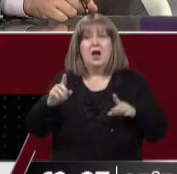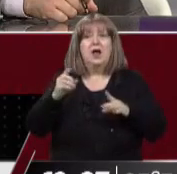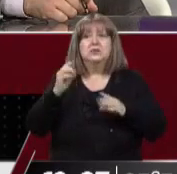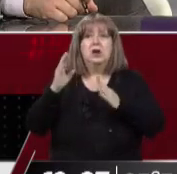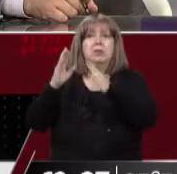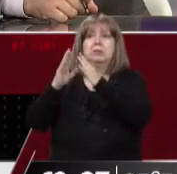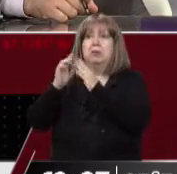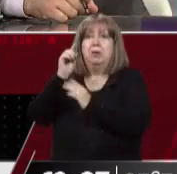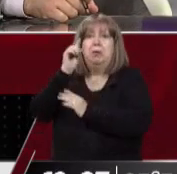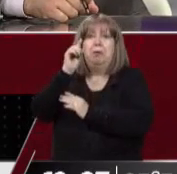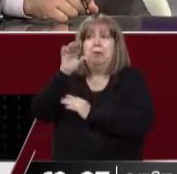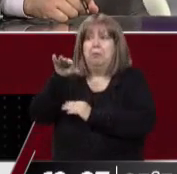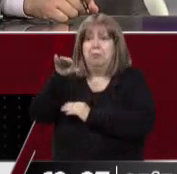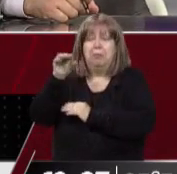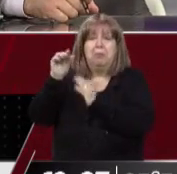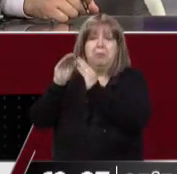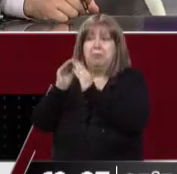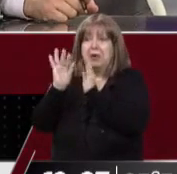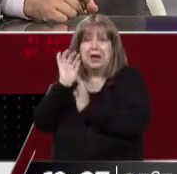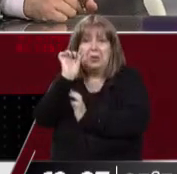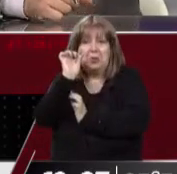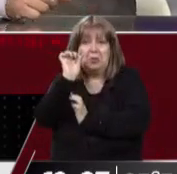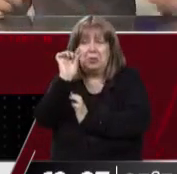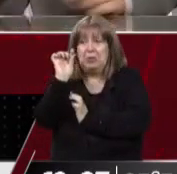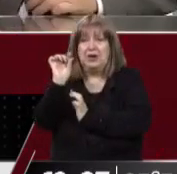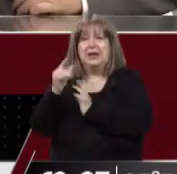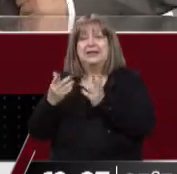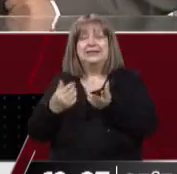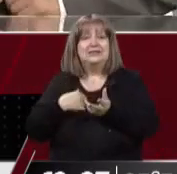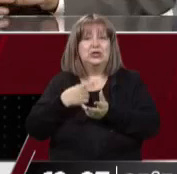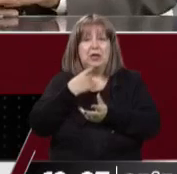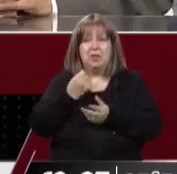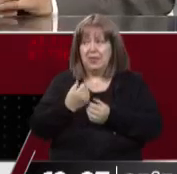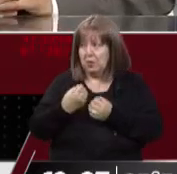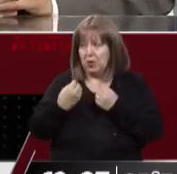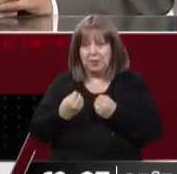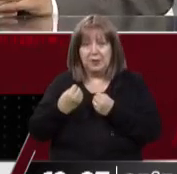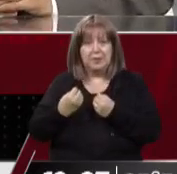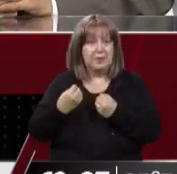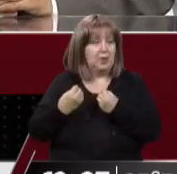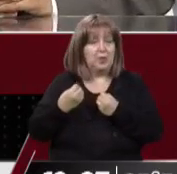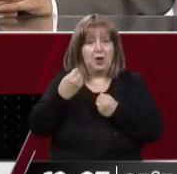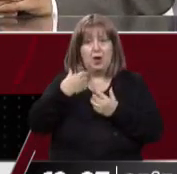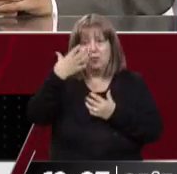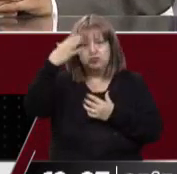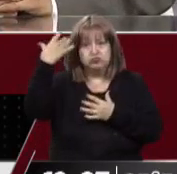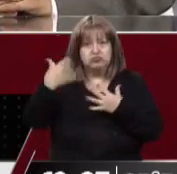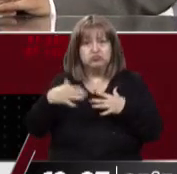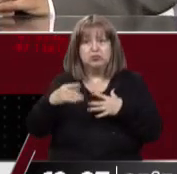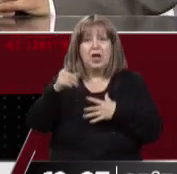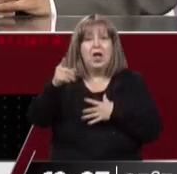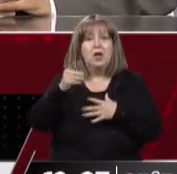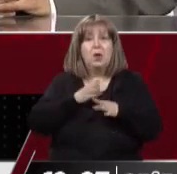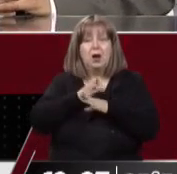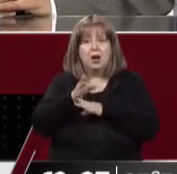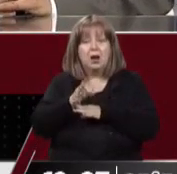puesto. 300 kilómetros. En ningún momento, a ver, también reconocemos que Arabia Saudita fue el país más hospitalario que nos tocó